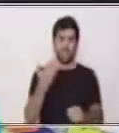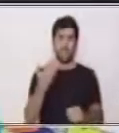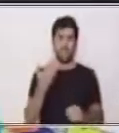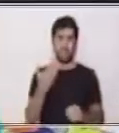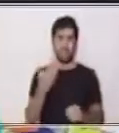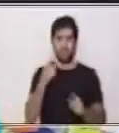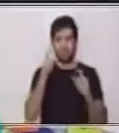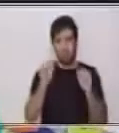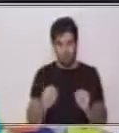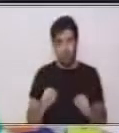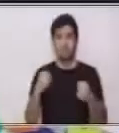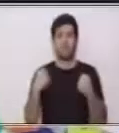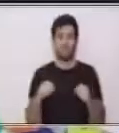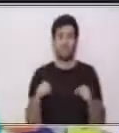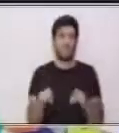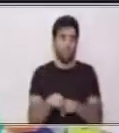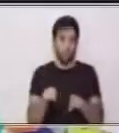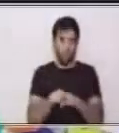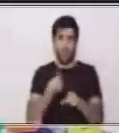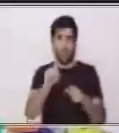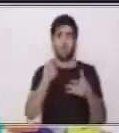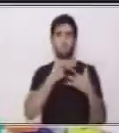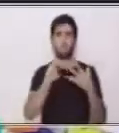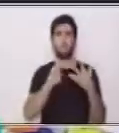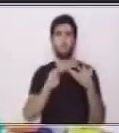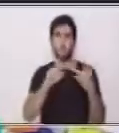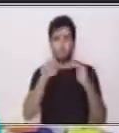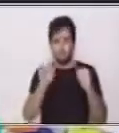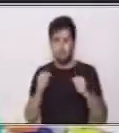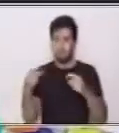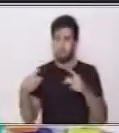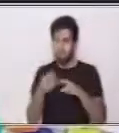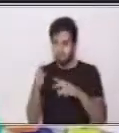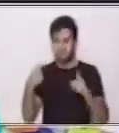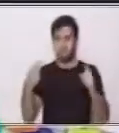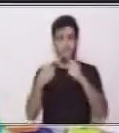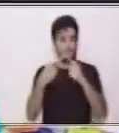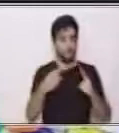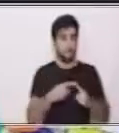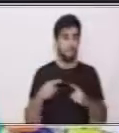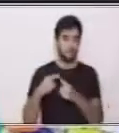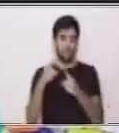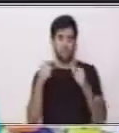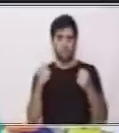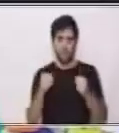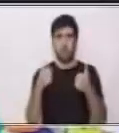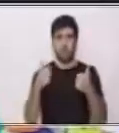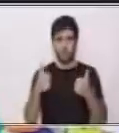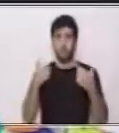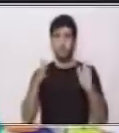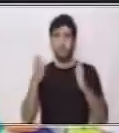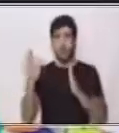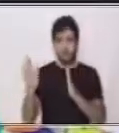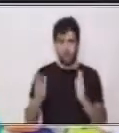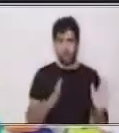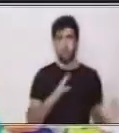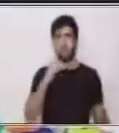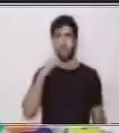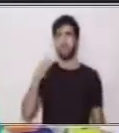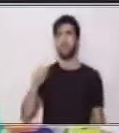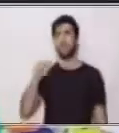la cual tú puedes realizar con materiales que puedes tener a la mano. Así que vamos a conocer un poco más de otros